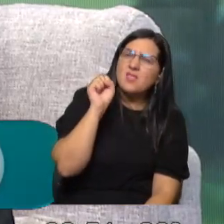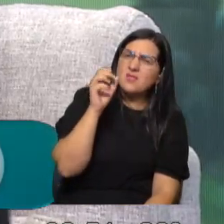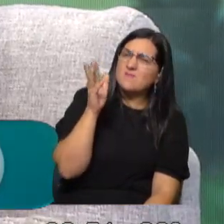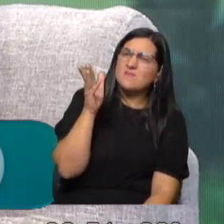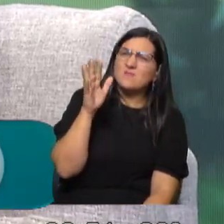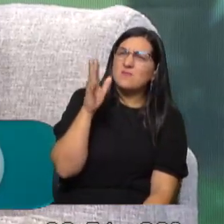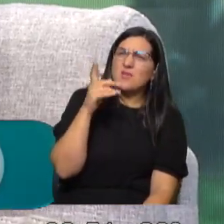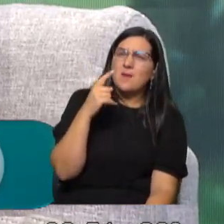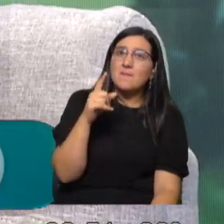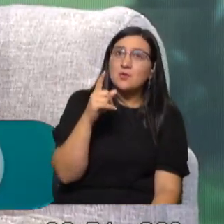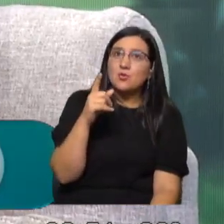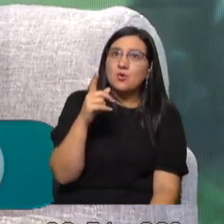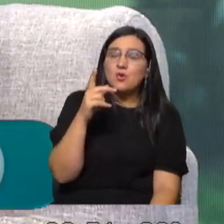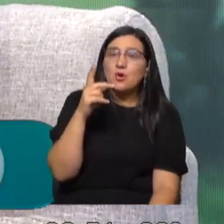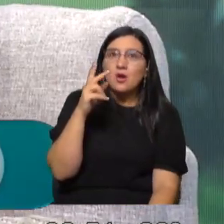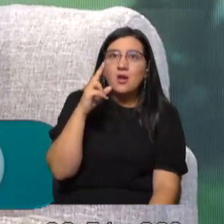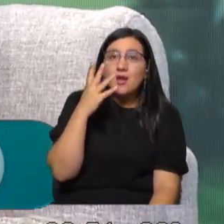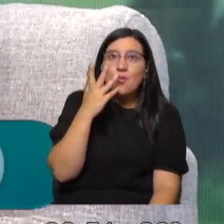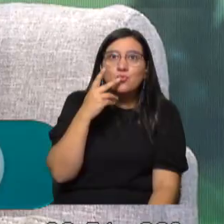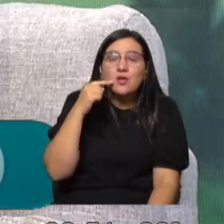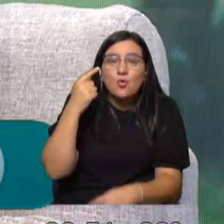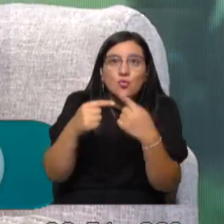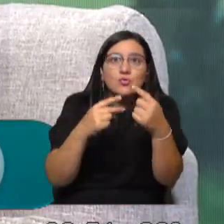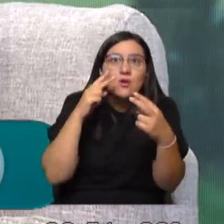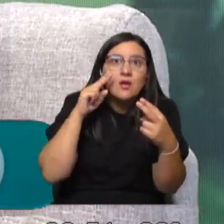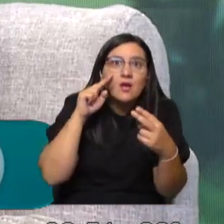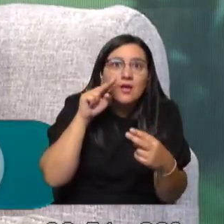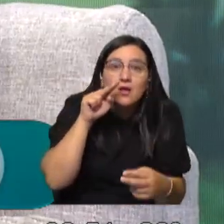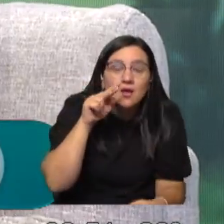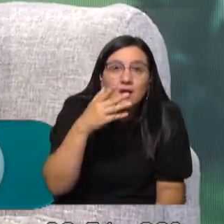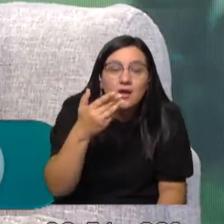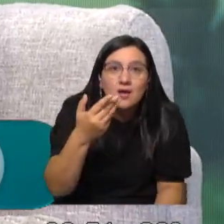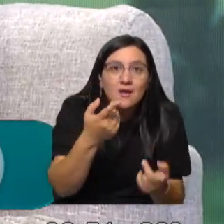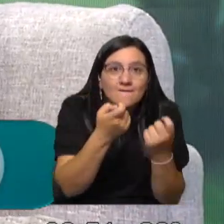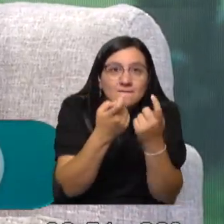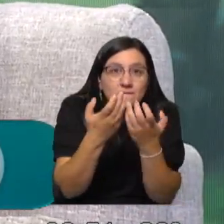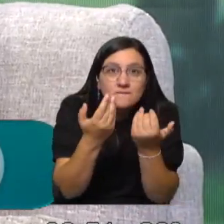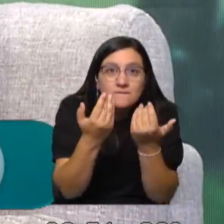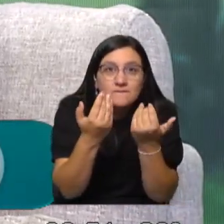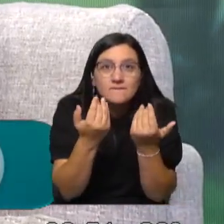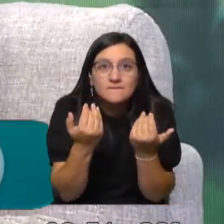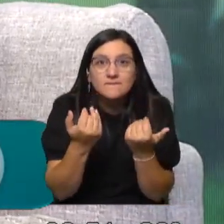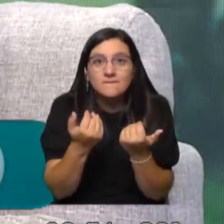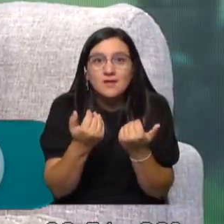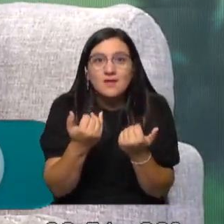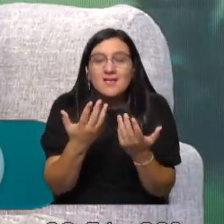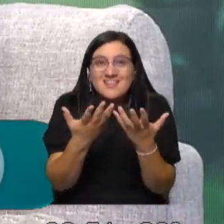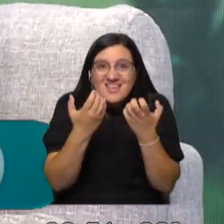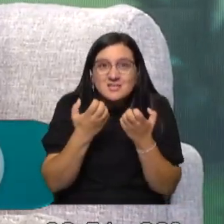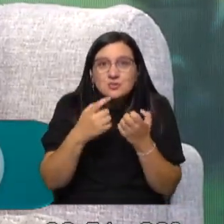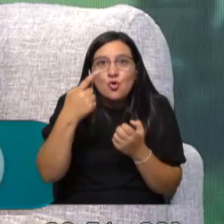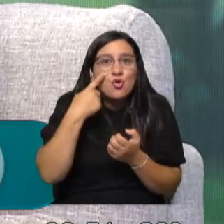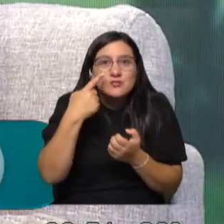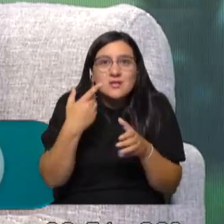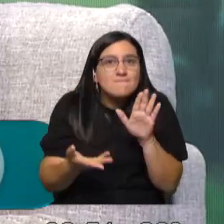todo, pero hay algo hipnótico y que te es inmersivo y querés saber más y querés descubrir más y tenés la voracidad de querer saber